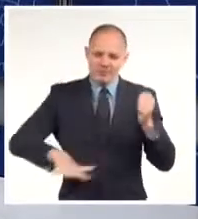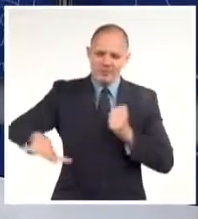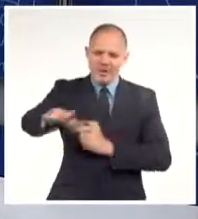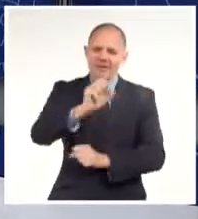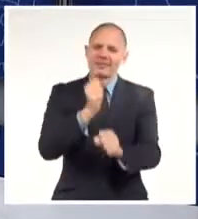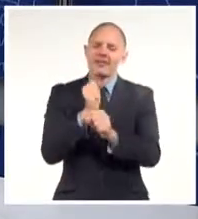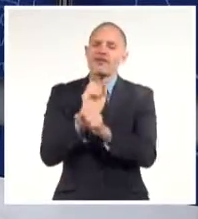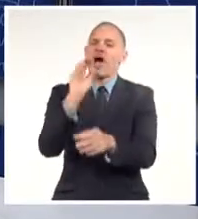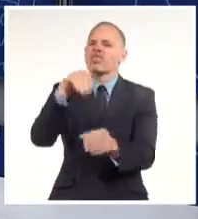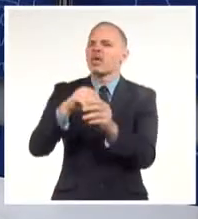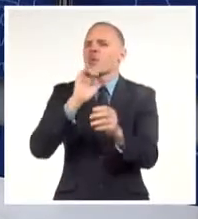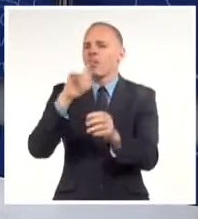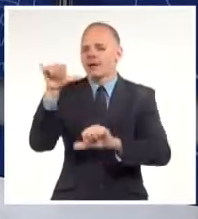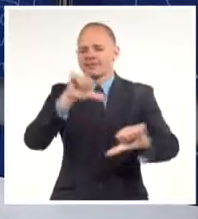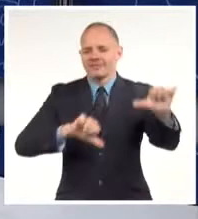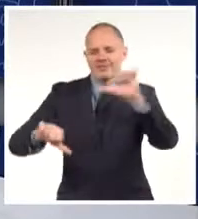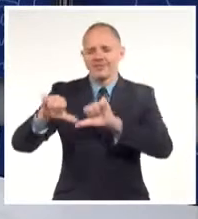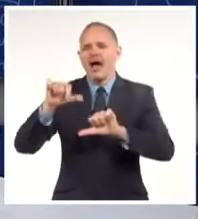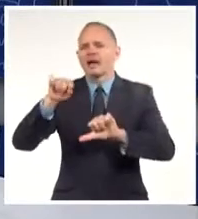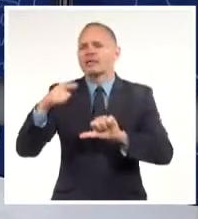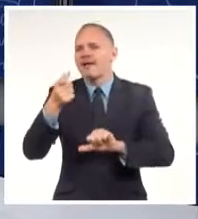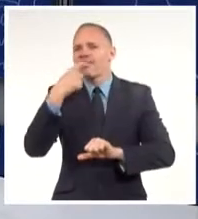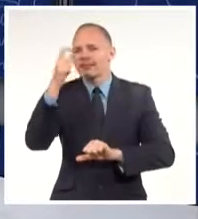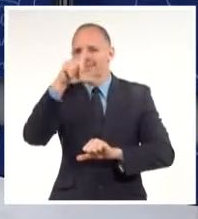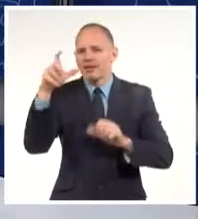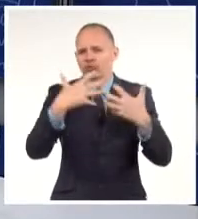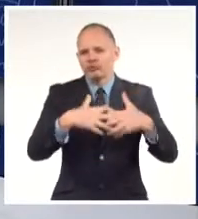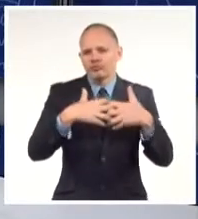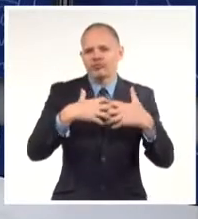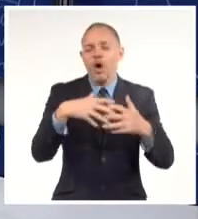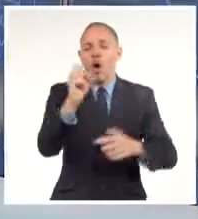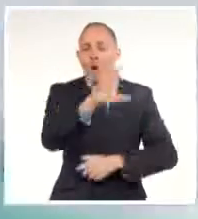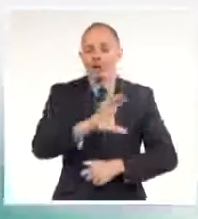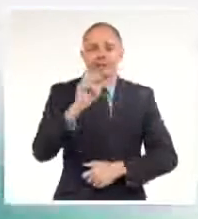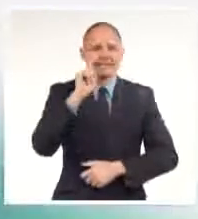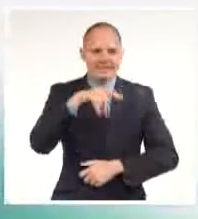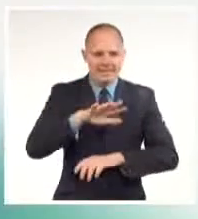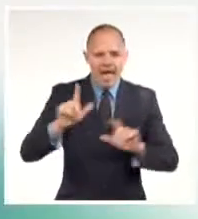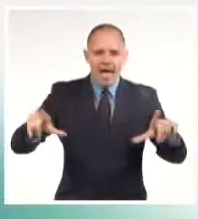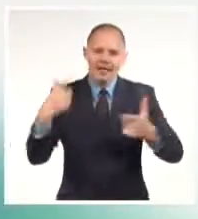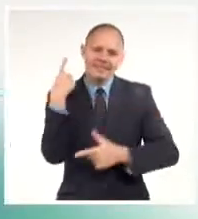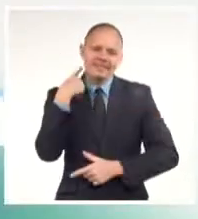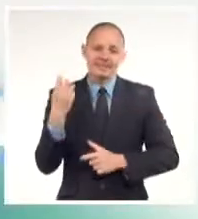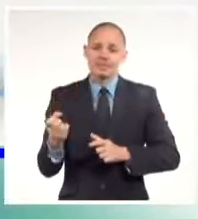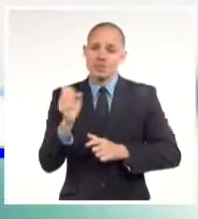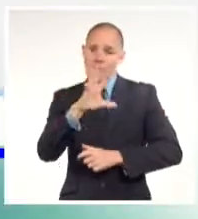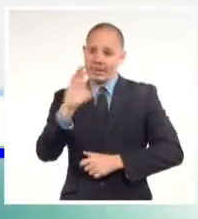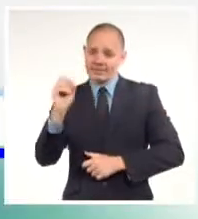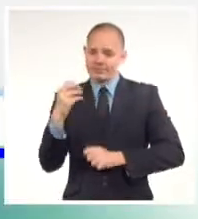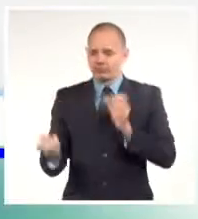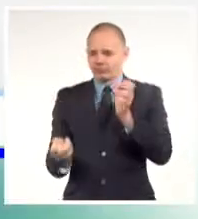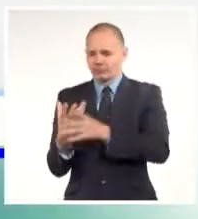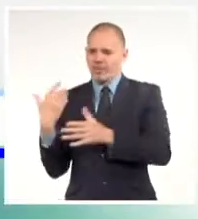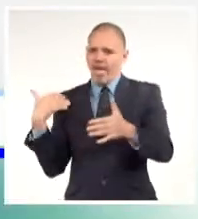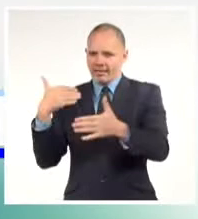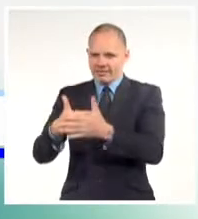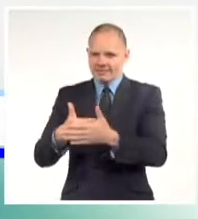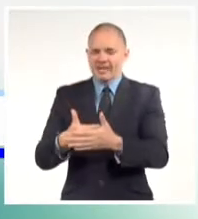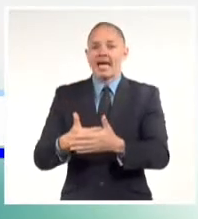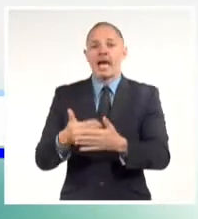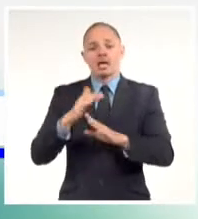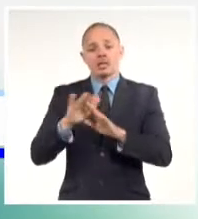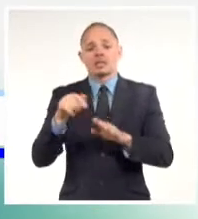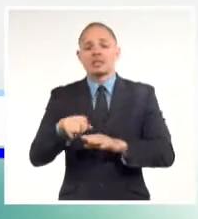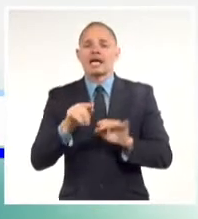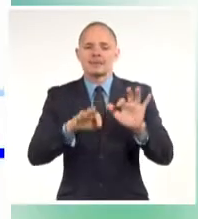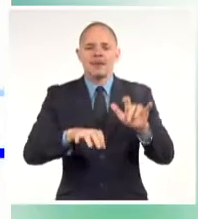del Laboratorio Farmacéutico Oriente por los 50 años de su fundación. En Twitter, Díaz-Canel destacó que en medio de los duros